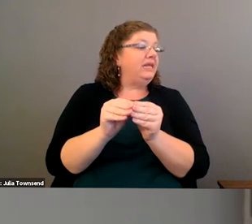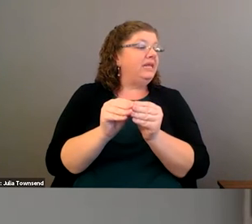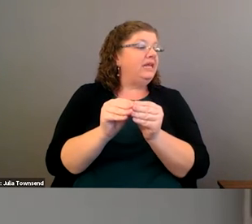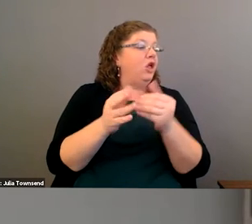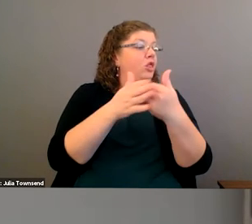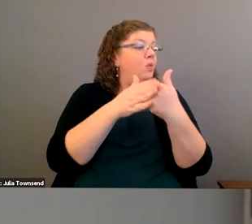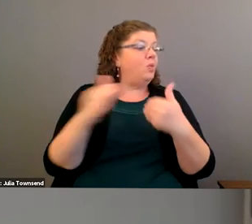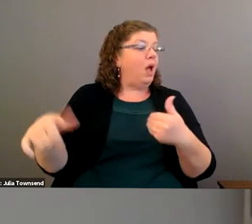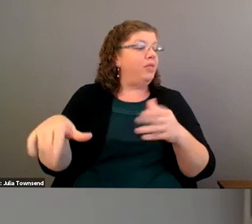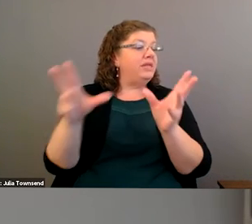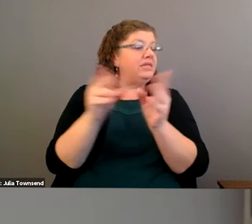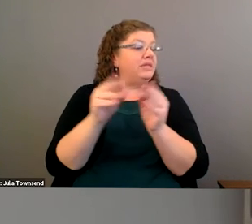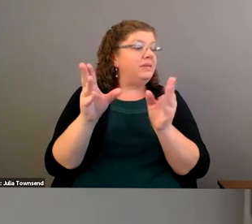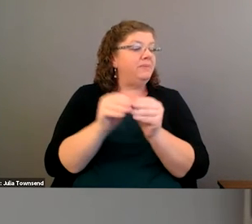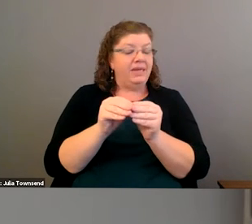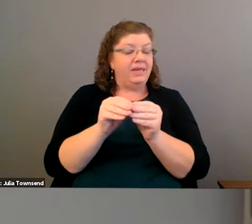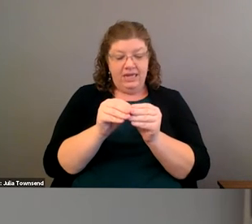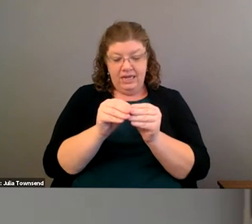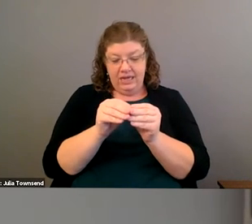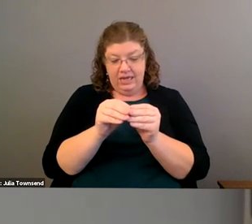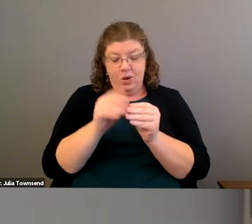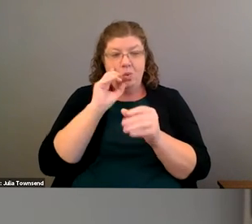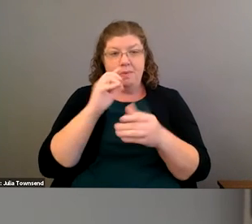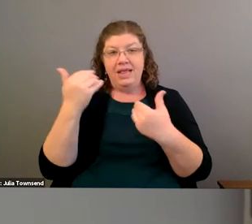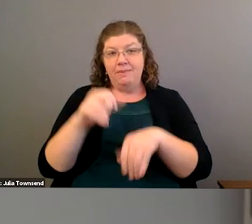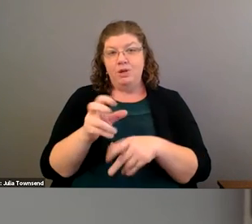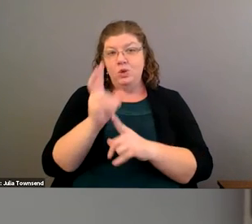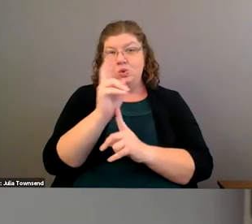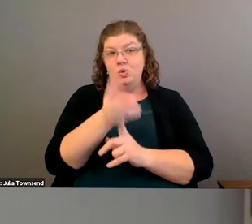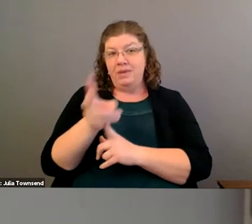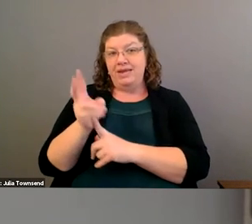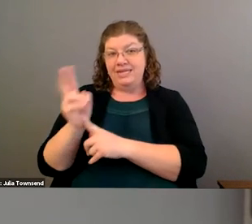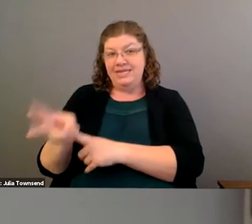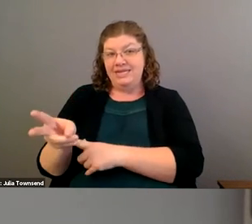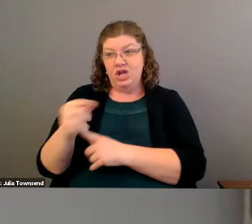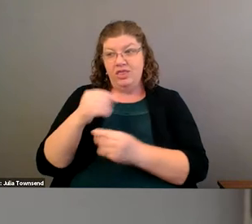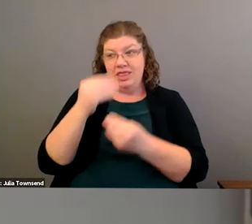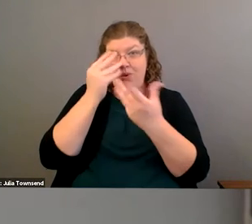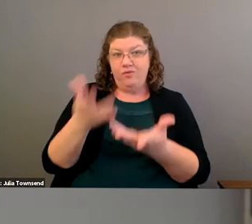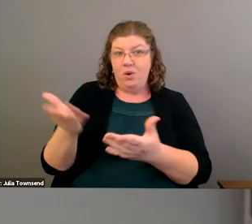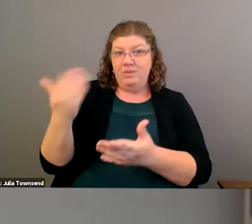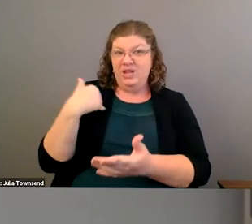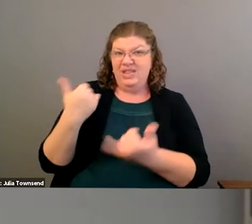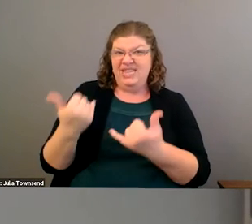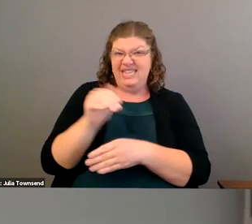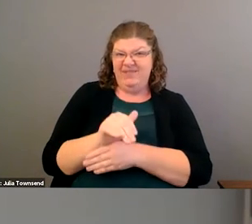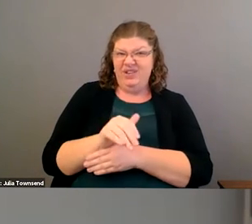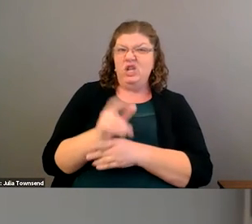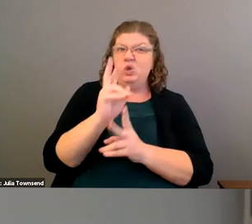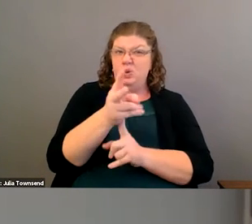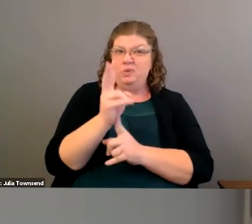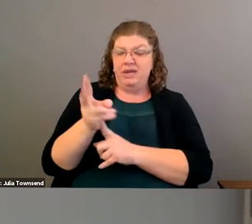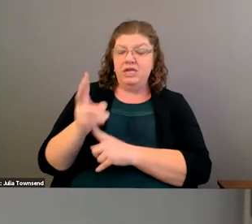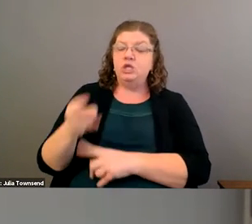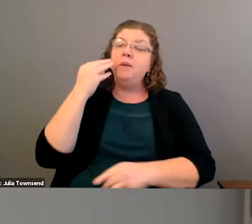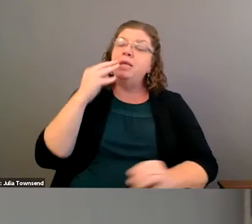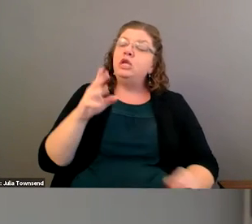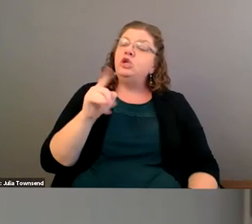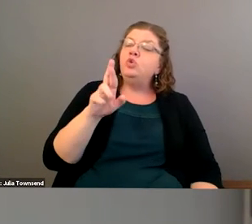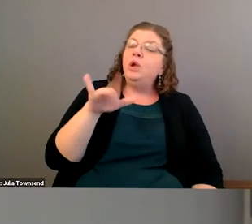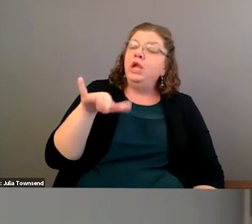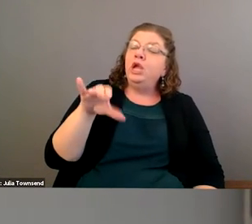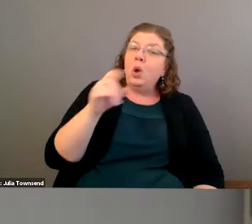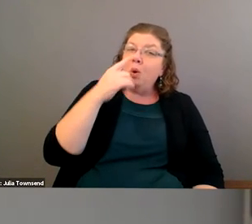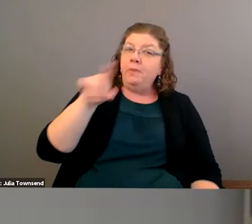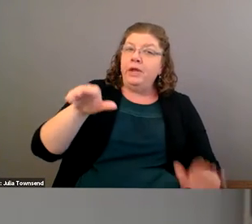lo largo de esta reunión se van a limitar a 2 minutos cada uno. Y como mencioné, se les informó a estas personas de este límite.